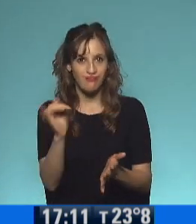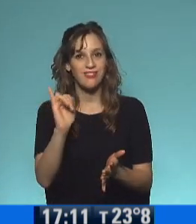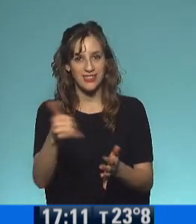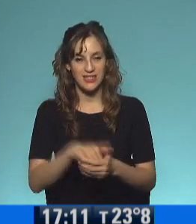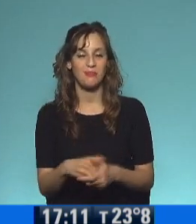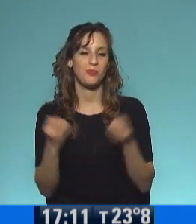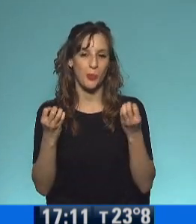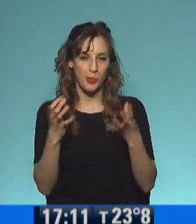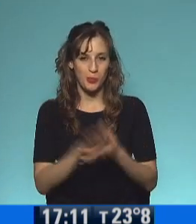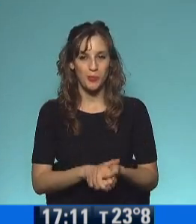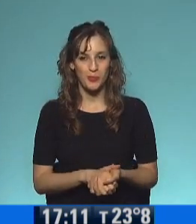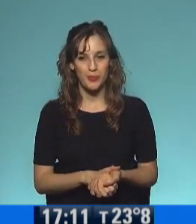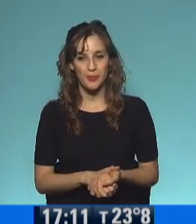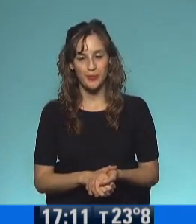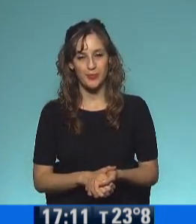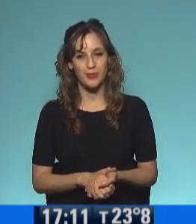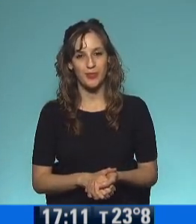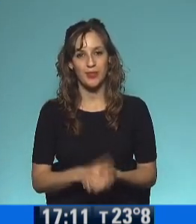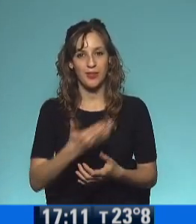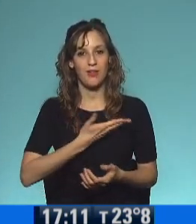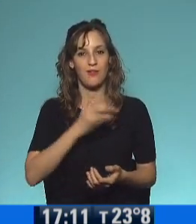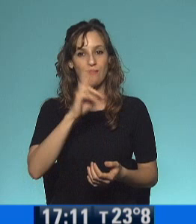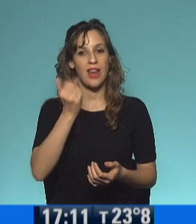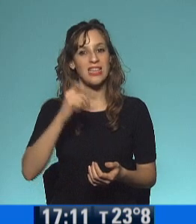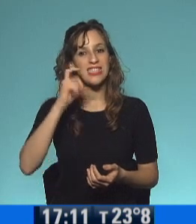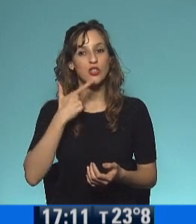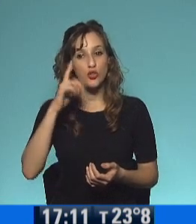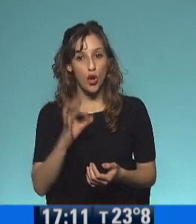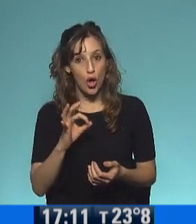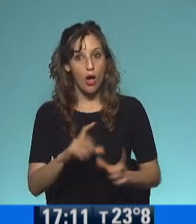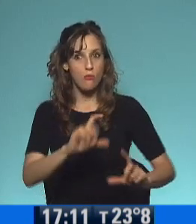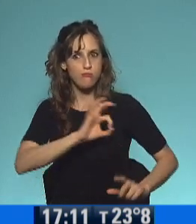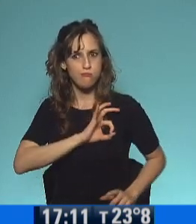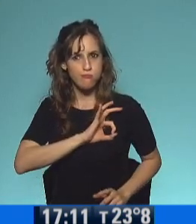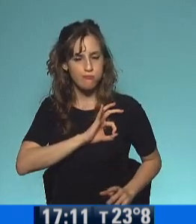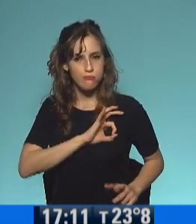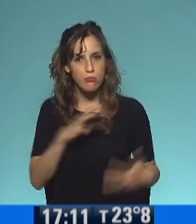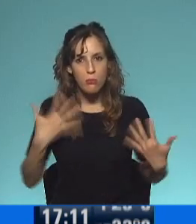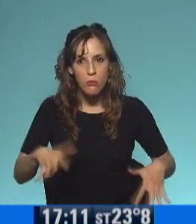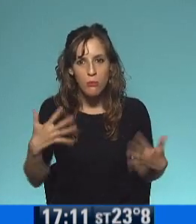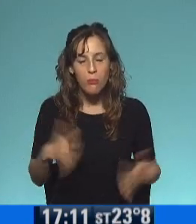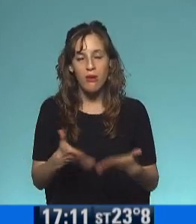Enzo, espectacular, así, ¿eh? No, mira, escarapela. Pero, Francisco, qué velocidad,